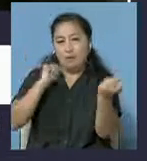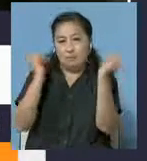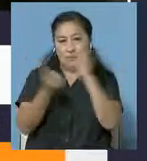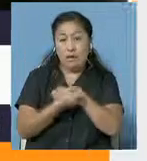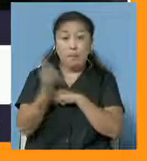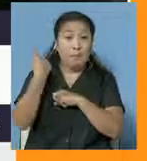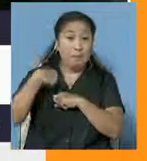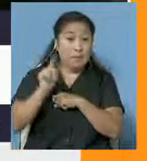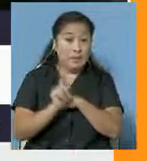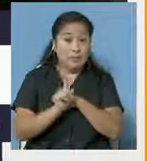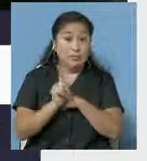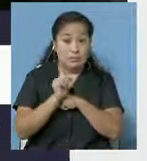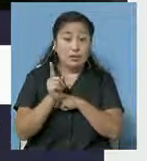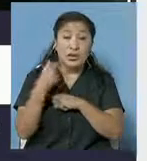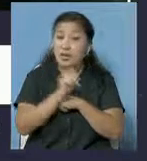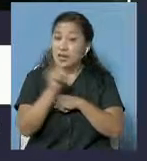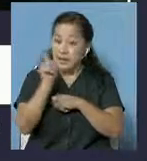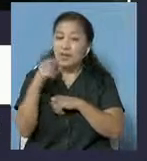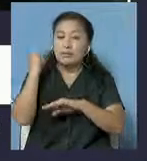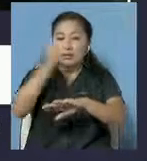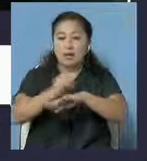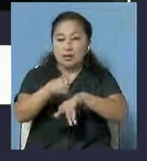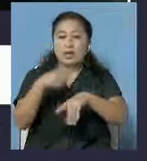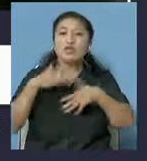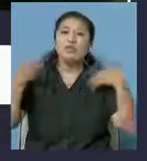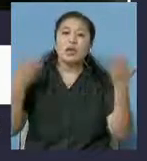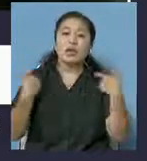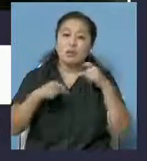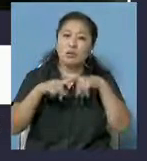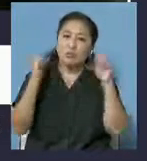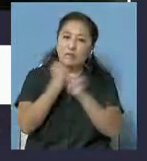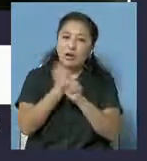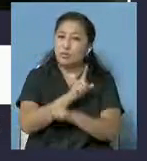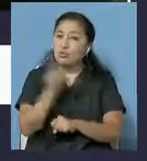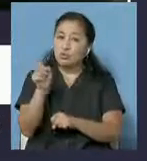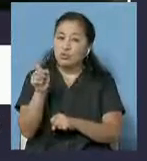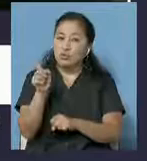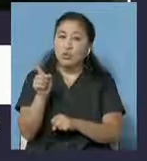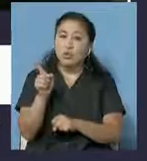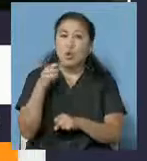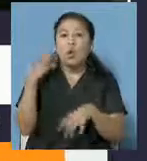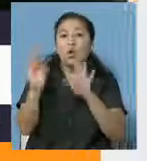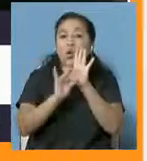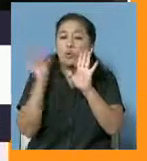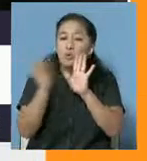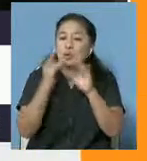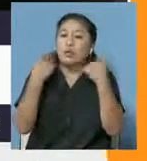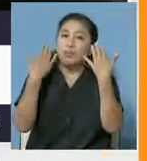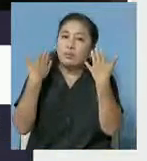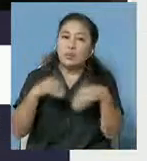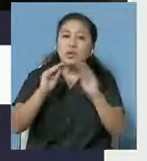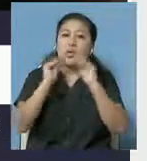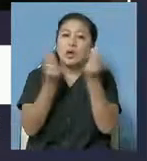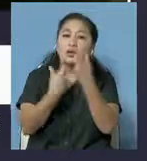bueno, pero para eso estamos y estoy muy contento con el trabajo que hace mi comisión directiva y esperemos que los